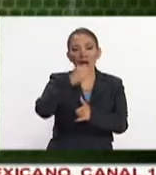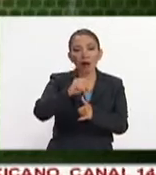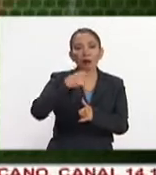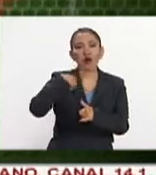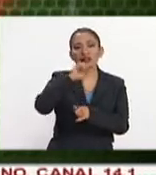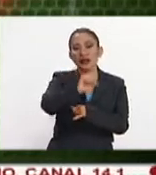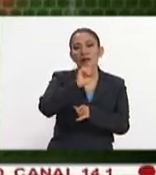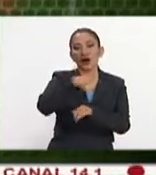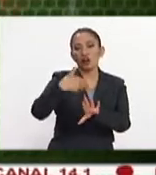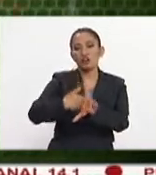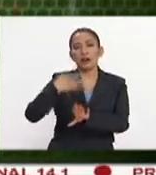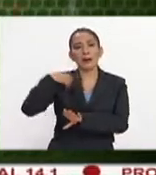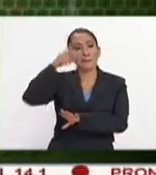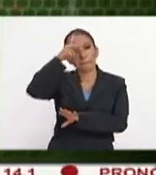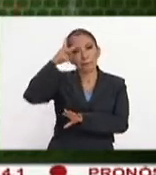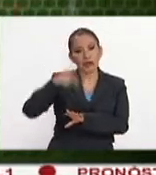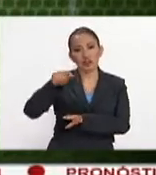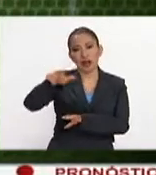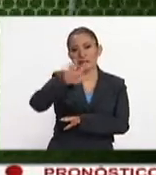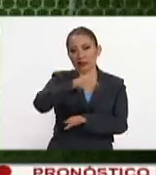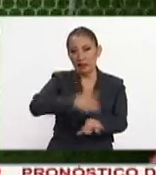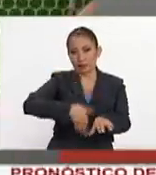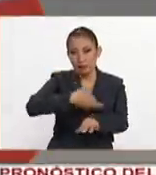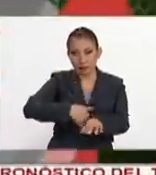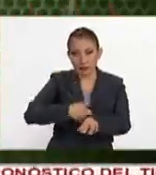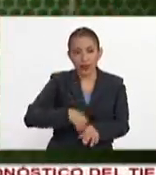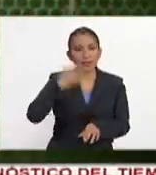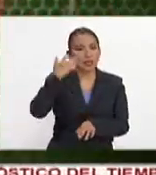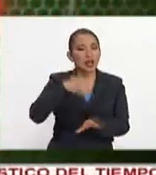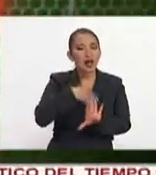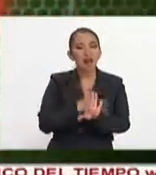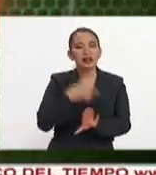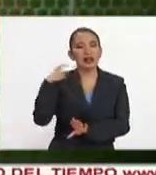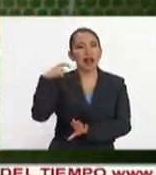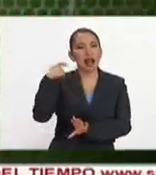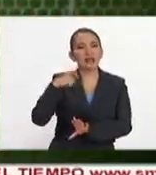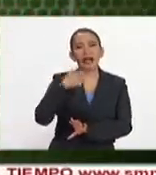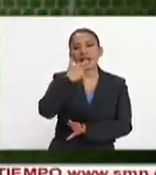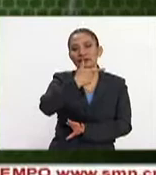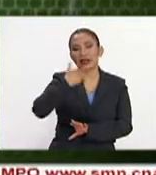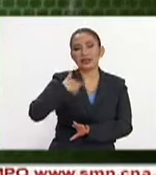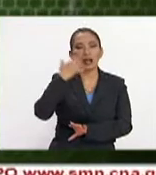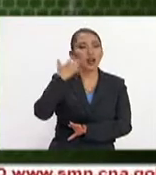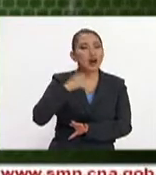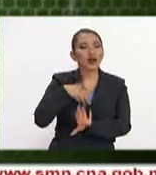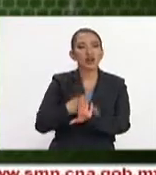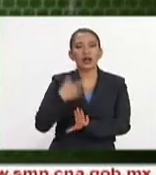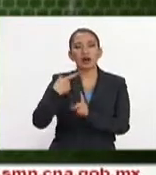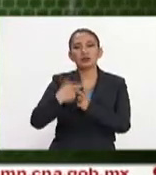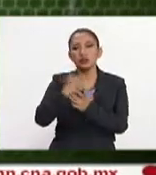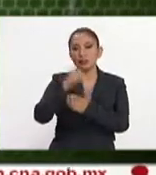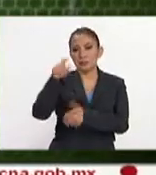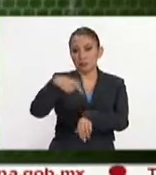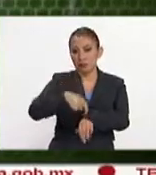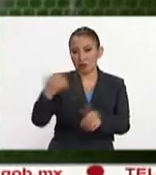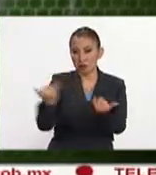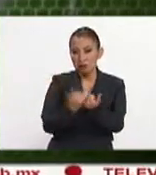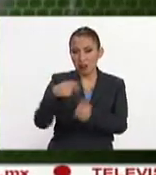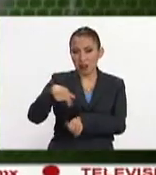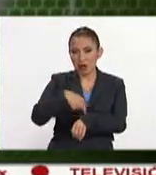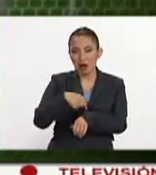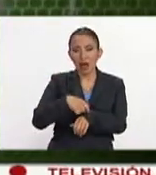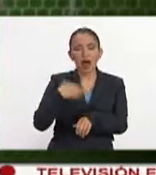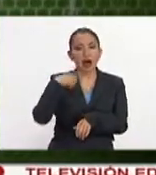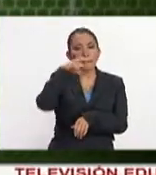el sábado contra Pachuca, a las 5 de la tarde. Tigres contra Querétaro a las 7, León contra Cruz Azul en el mismo horario. Ahí estará